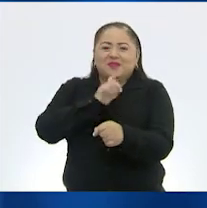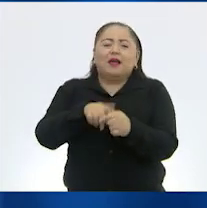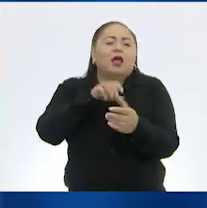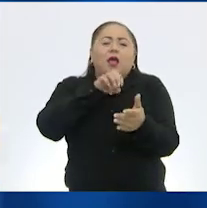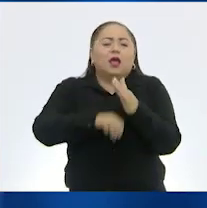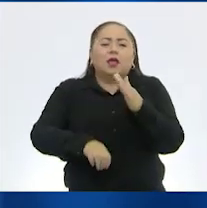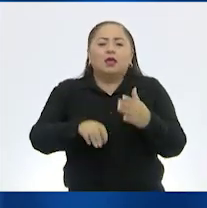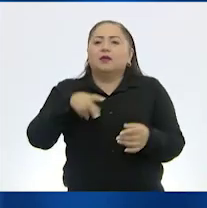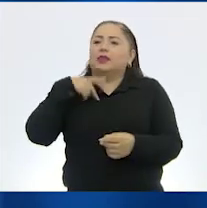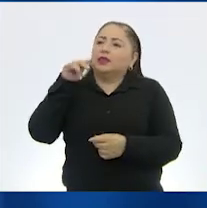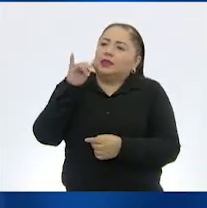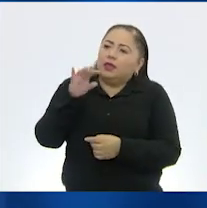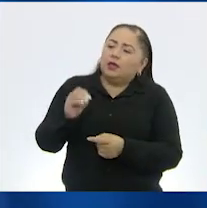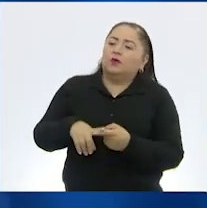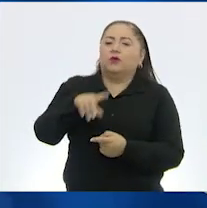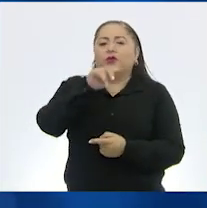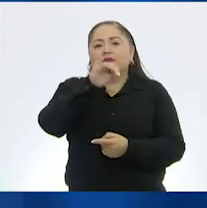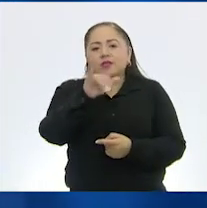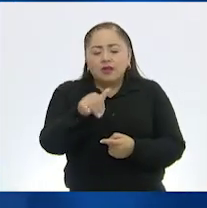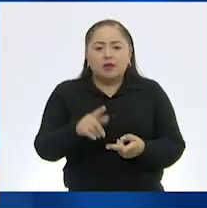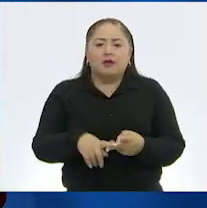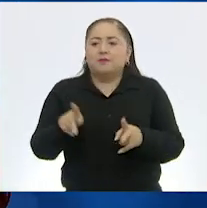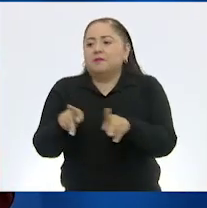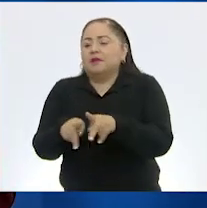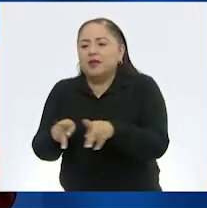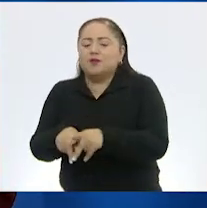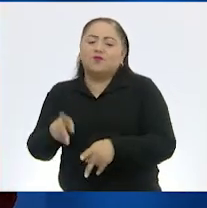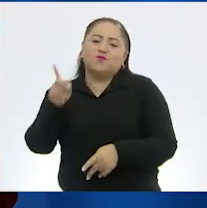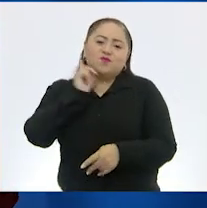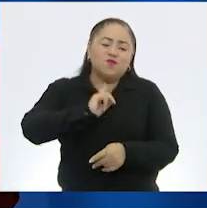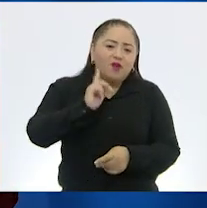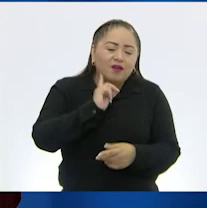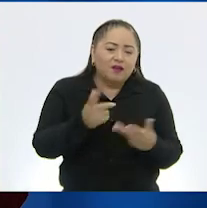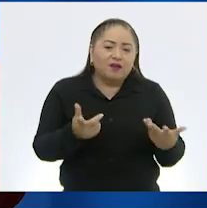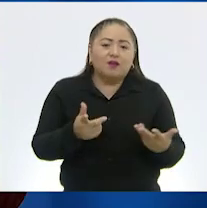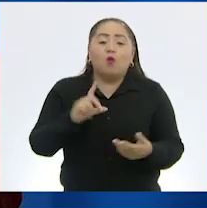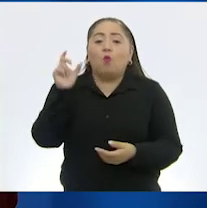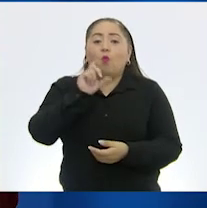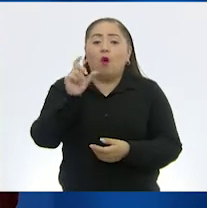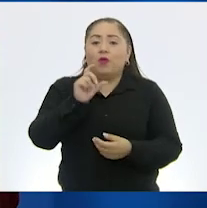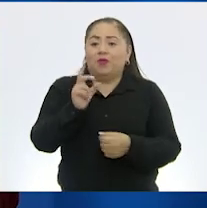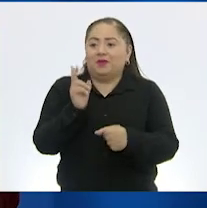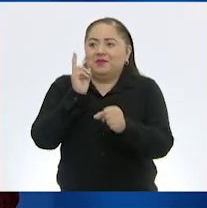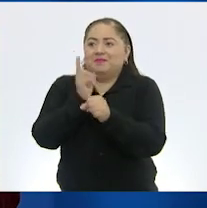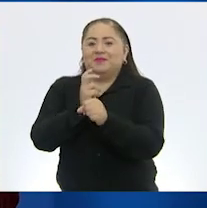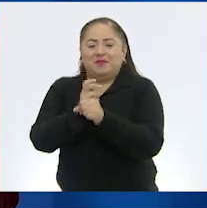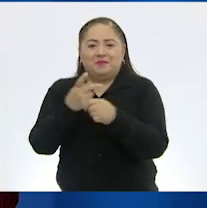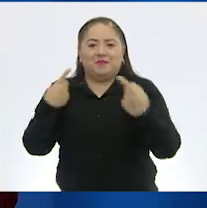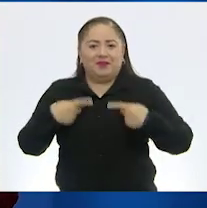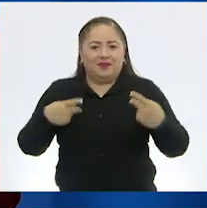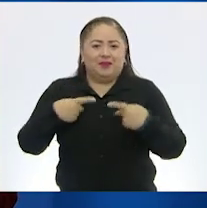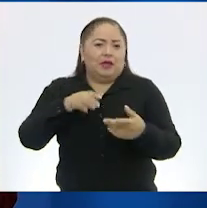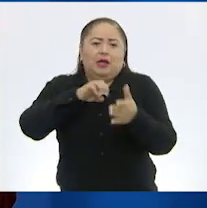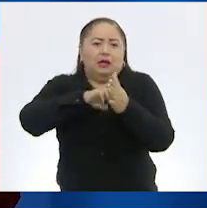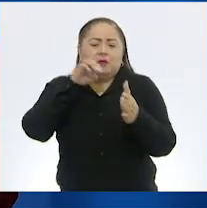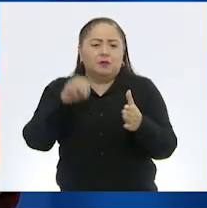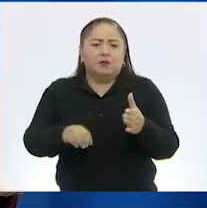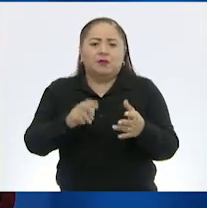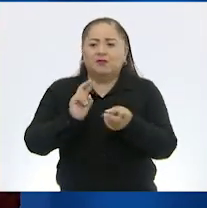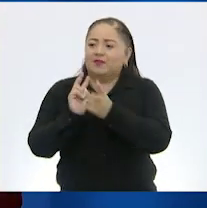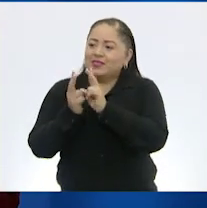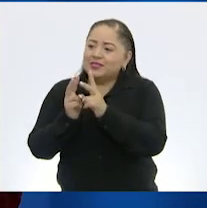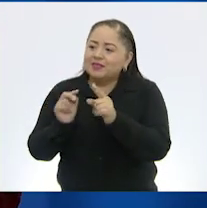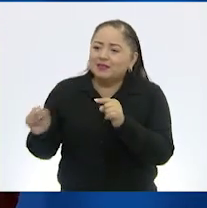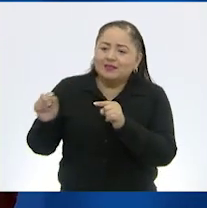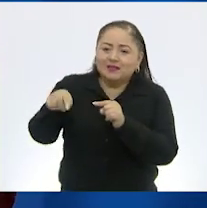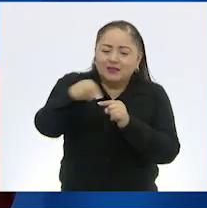ejemplo, mis tíos, mis tías, mis primos, a cuando teníamos invitados como, por ejemplo, los